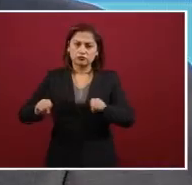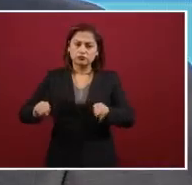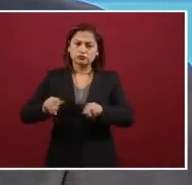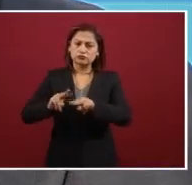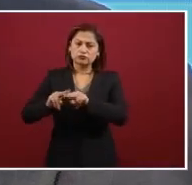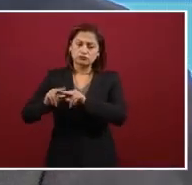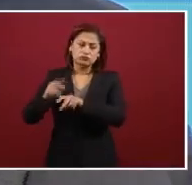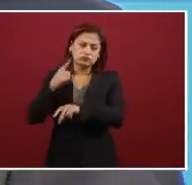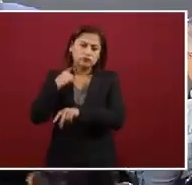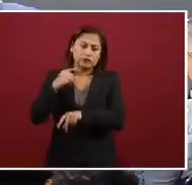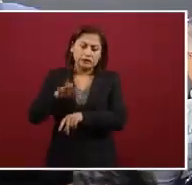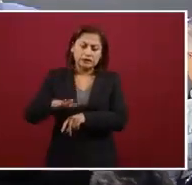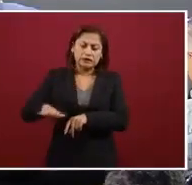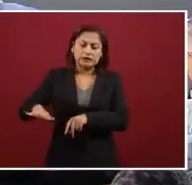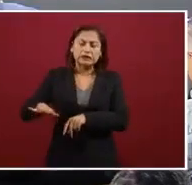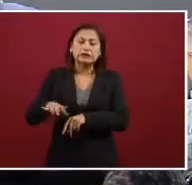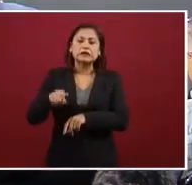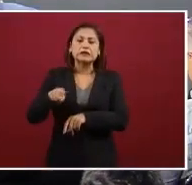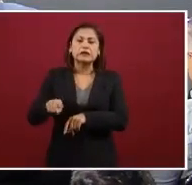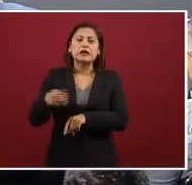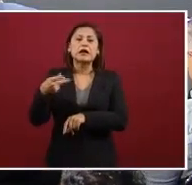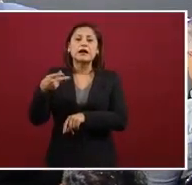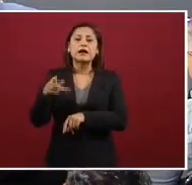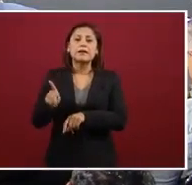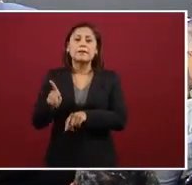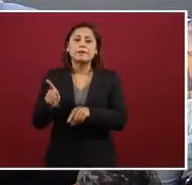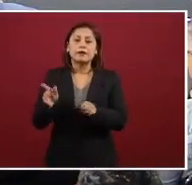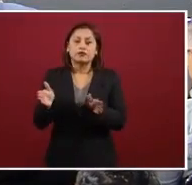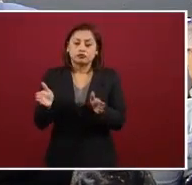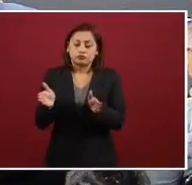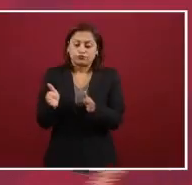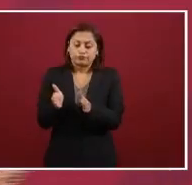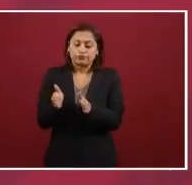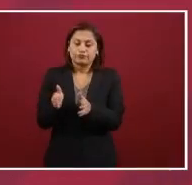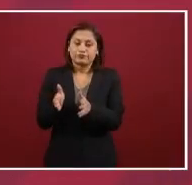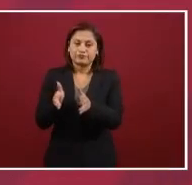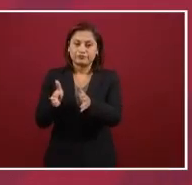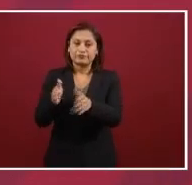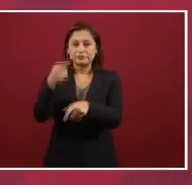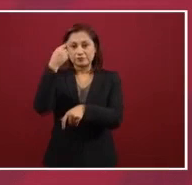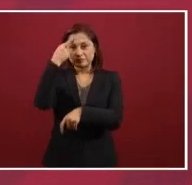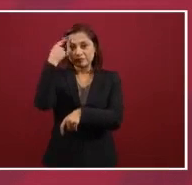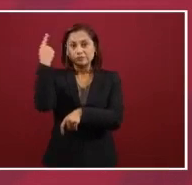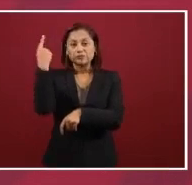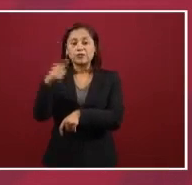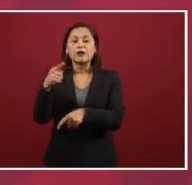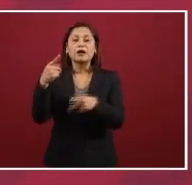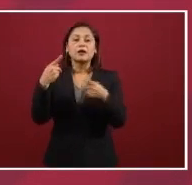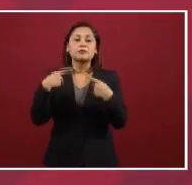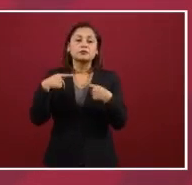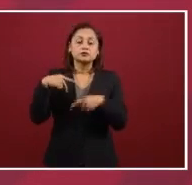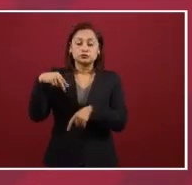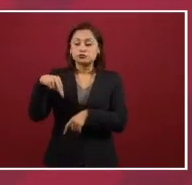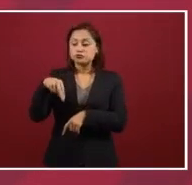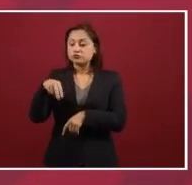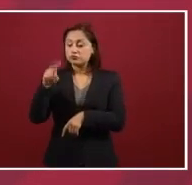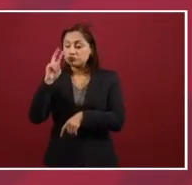angosta, para que se puedan apreciar también los